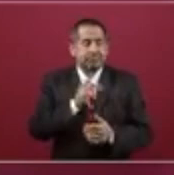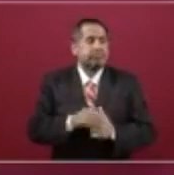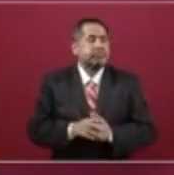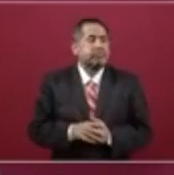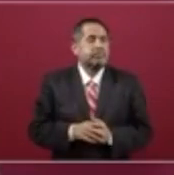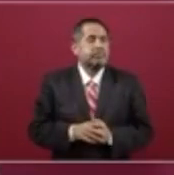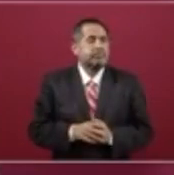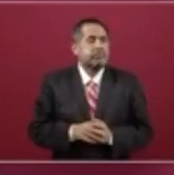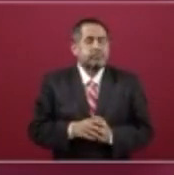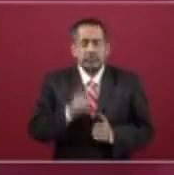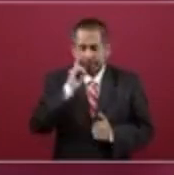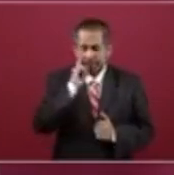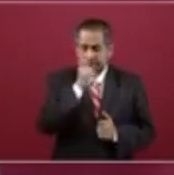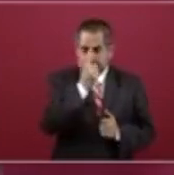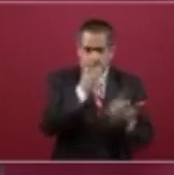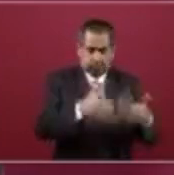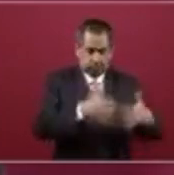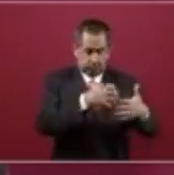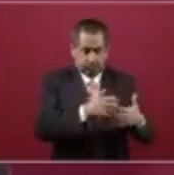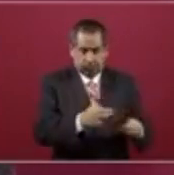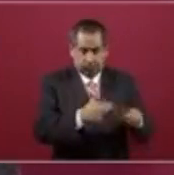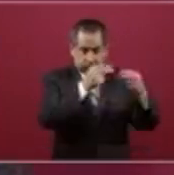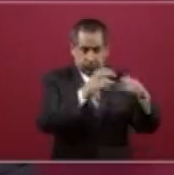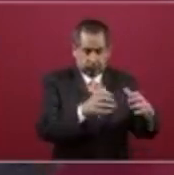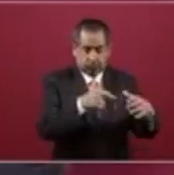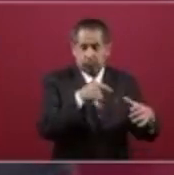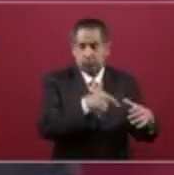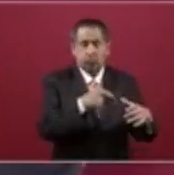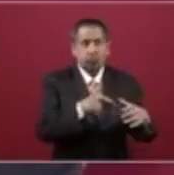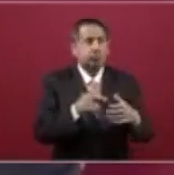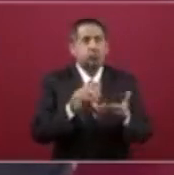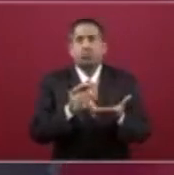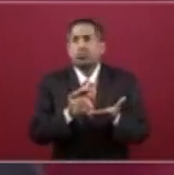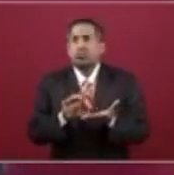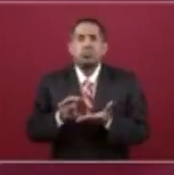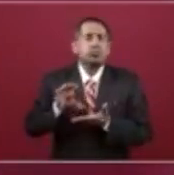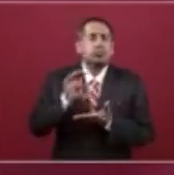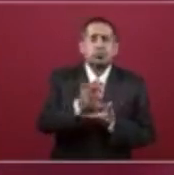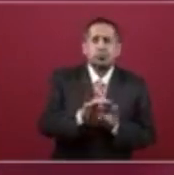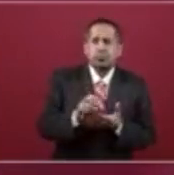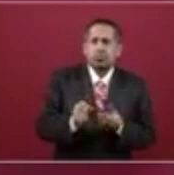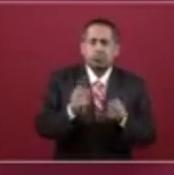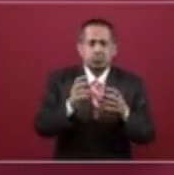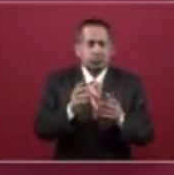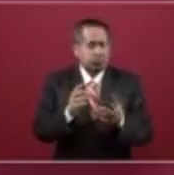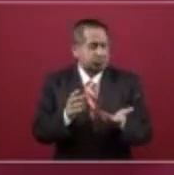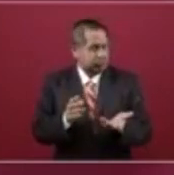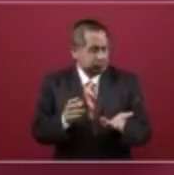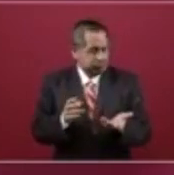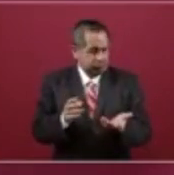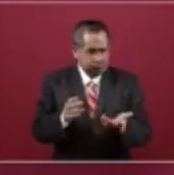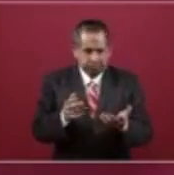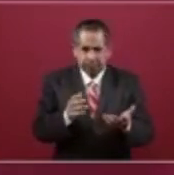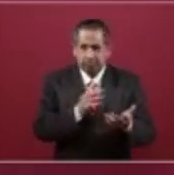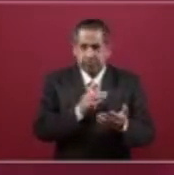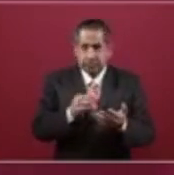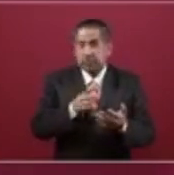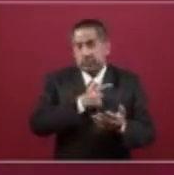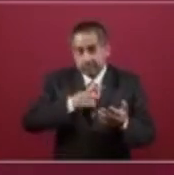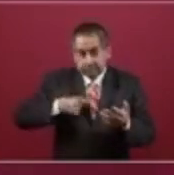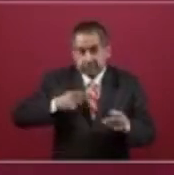solo en una planta, de una inversión con deuda